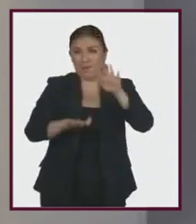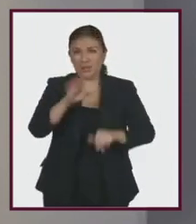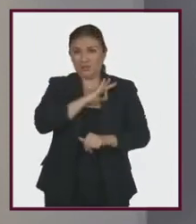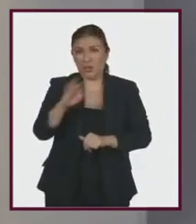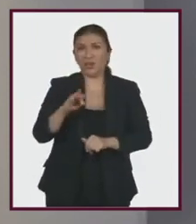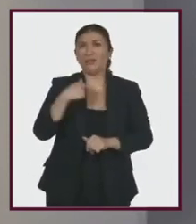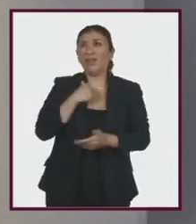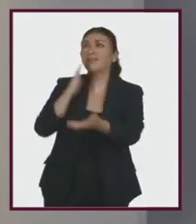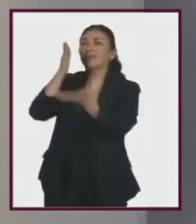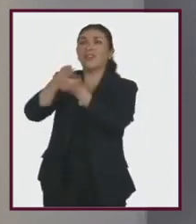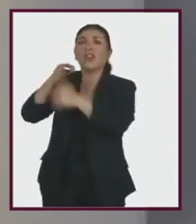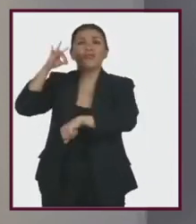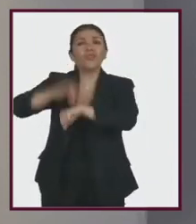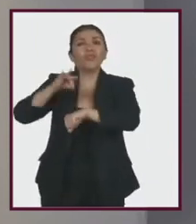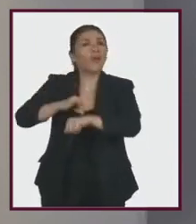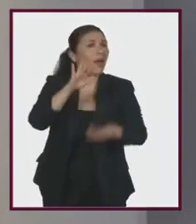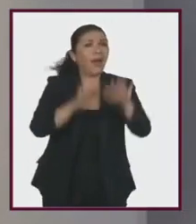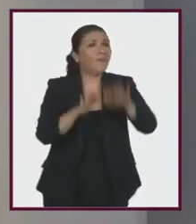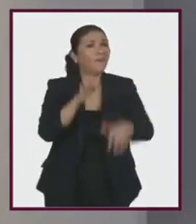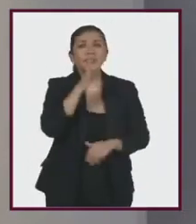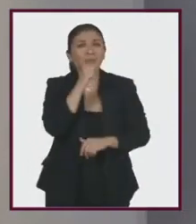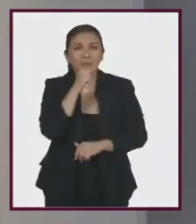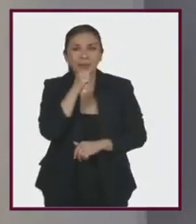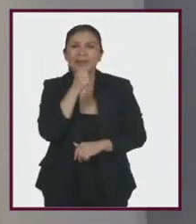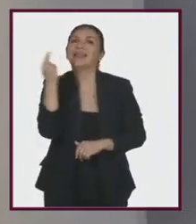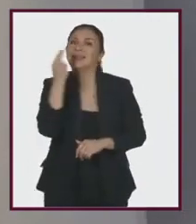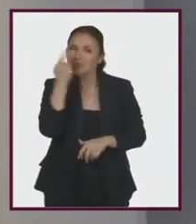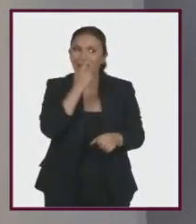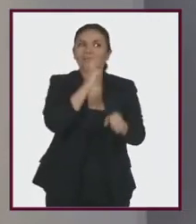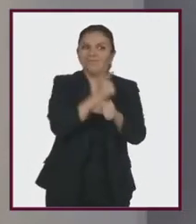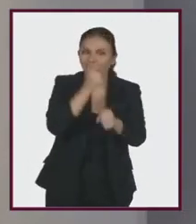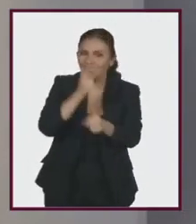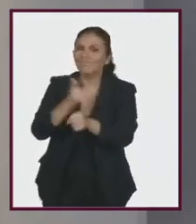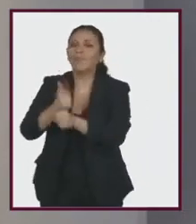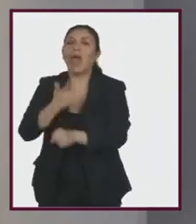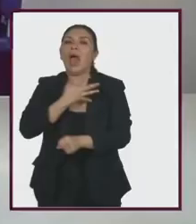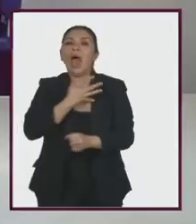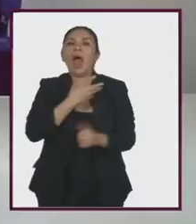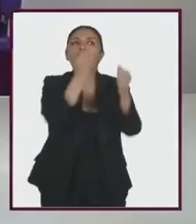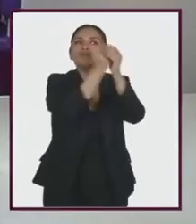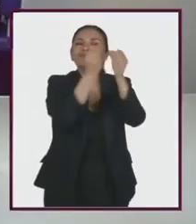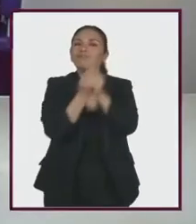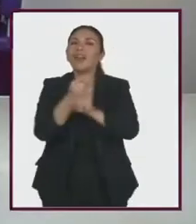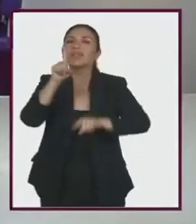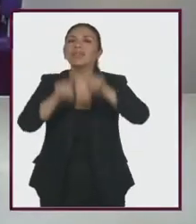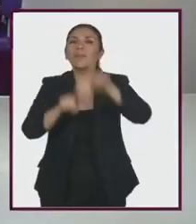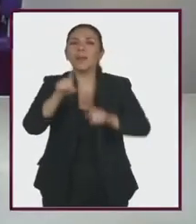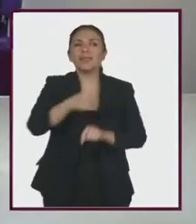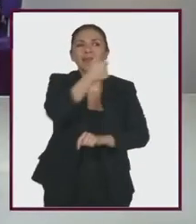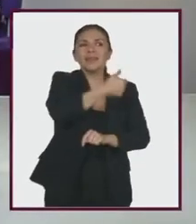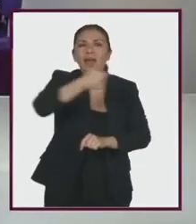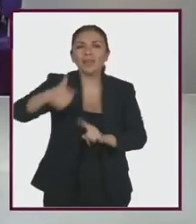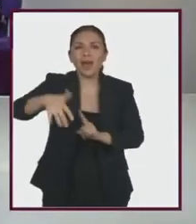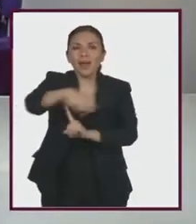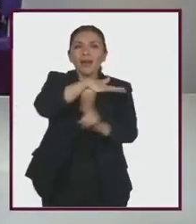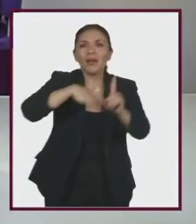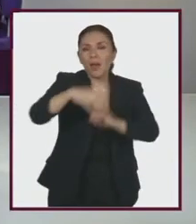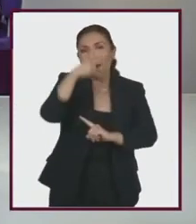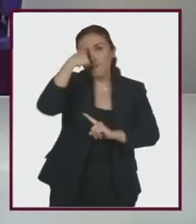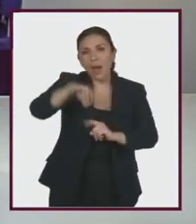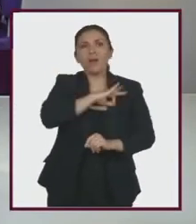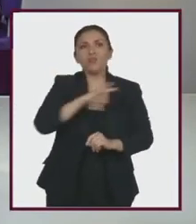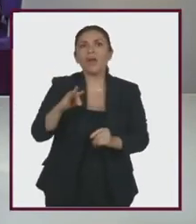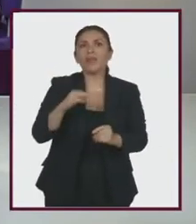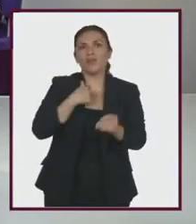de salud. Entonces también tenemos que ir identificando situaciones dependiendo de nuestra realidad hacia unas